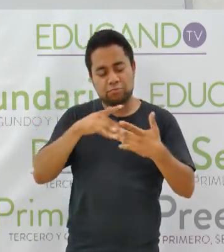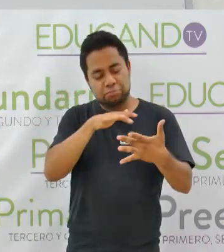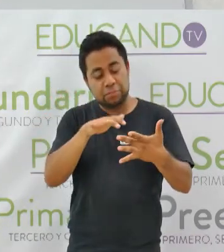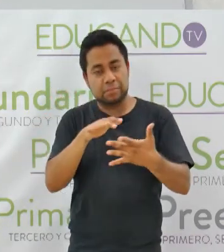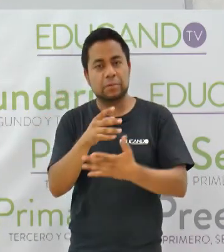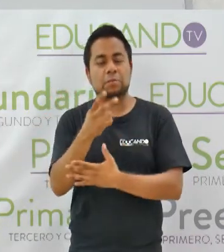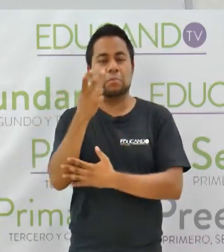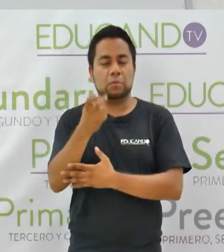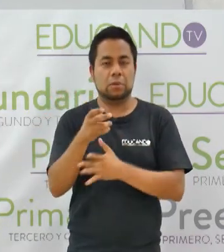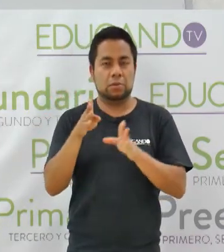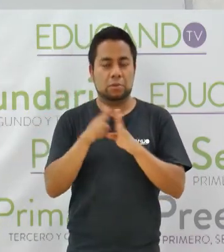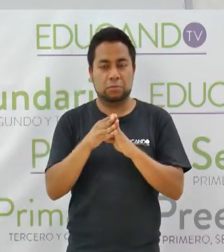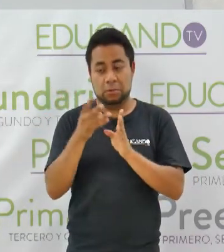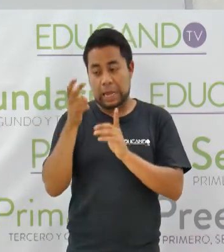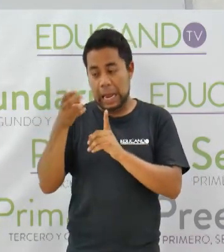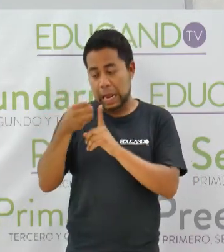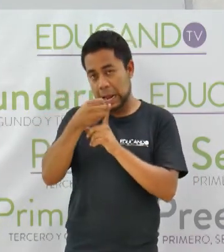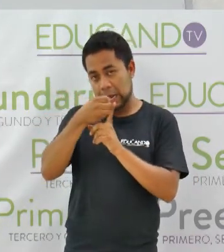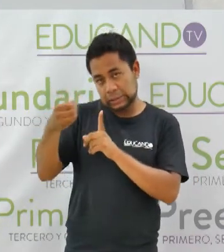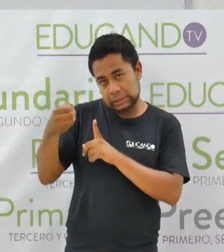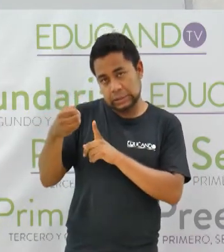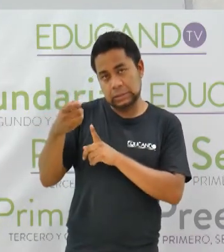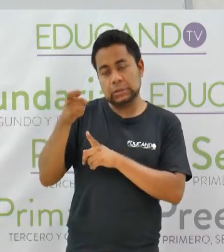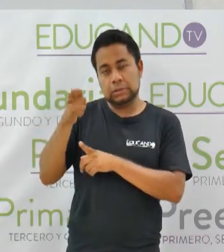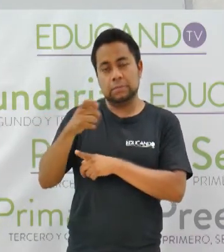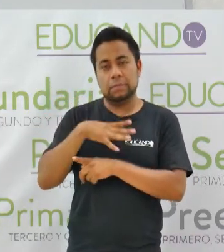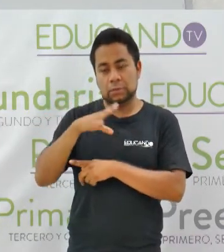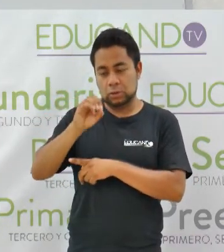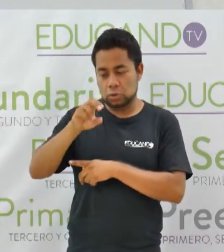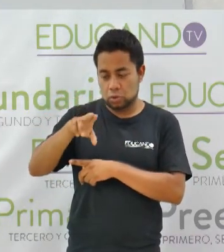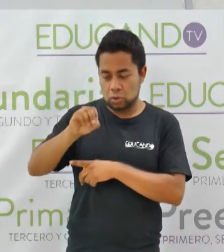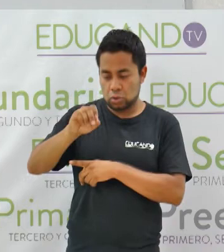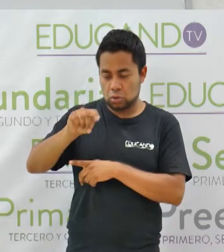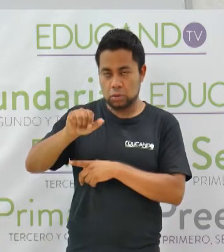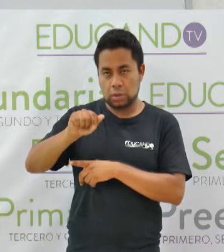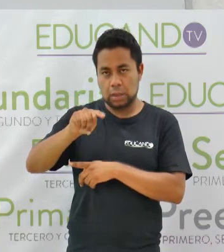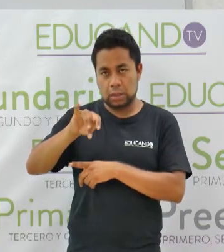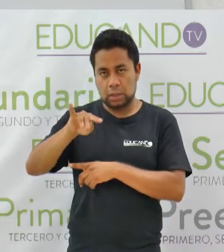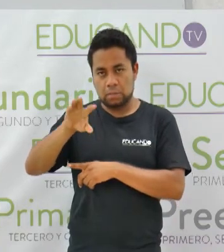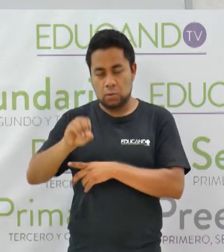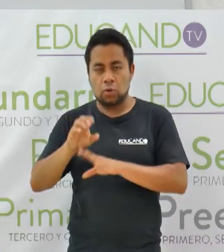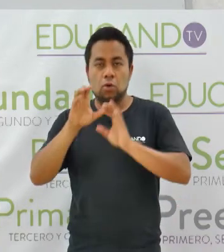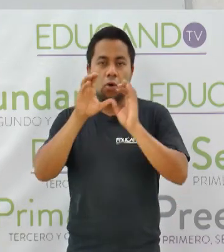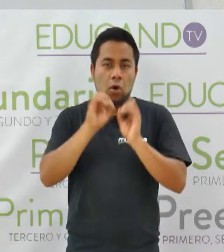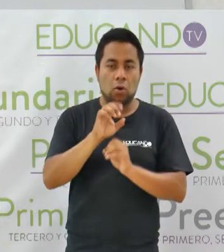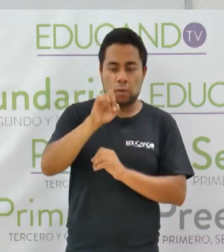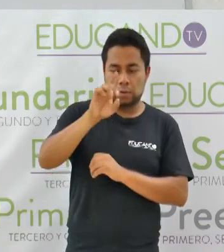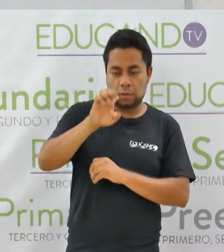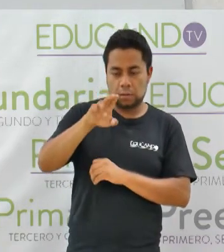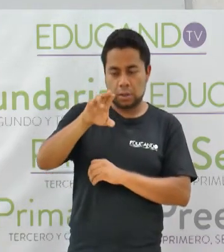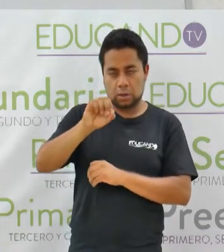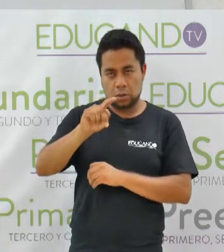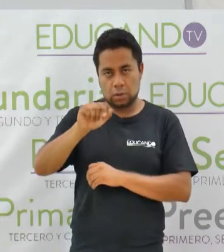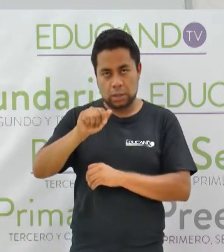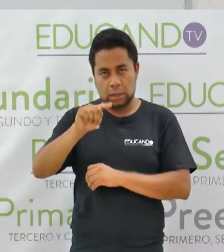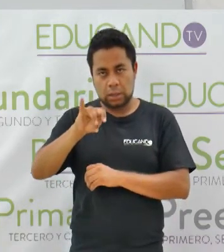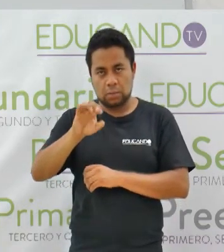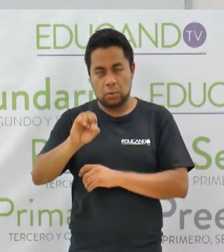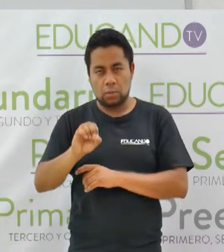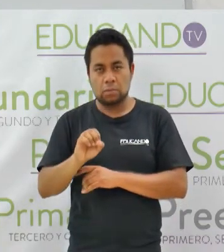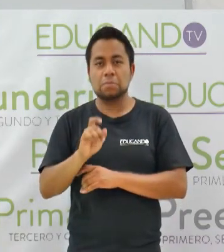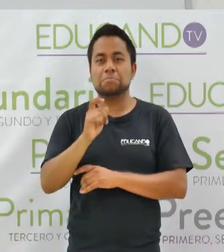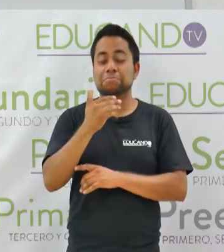tanto, esto que tenemos acá, ¿esta es connotativa o denotativa? Muy bien,